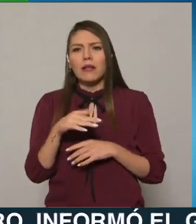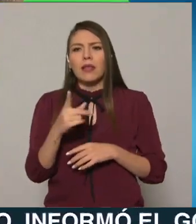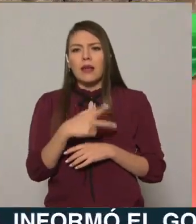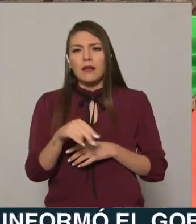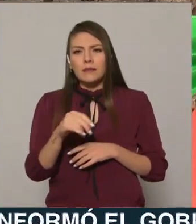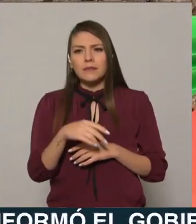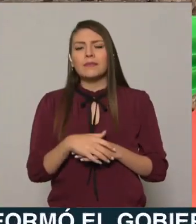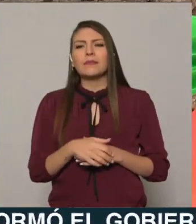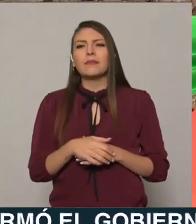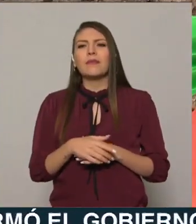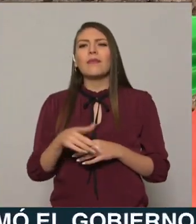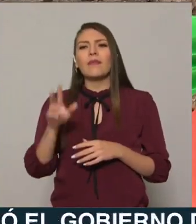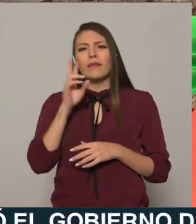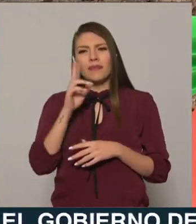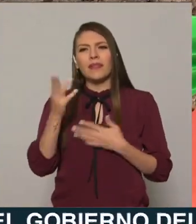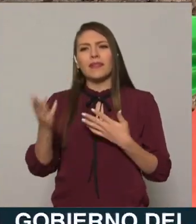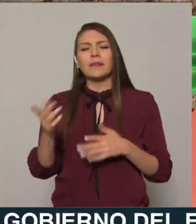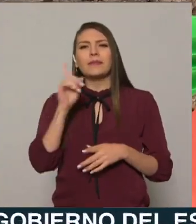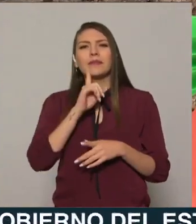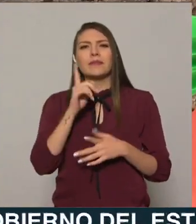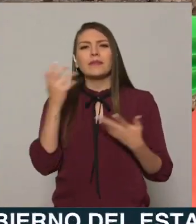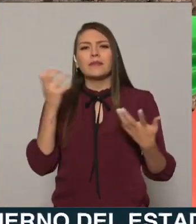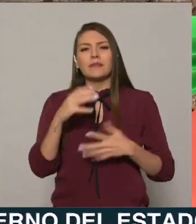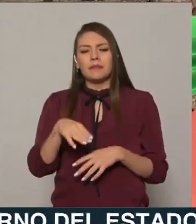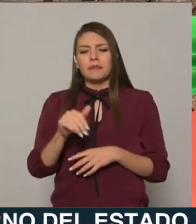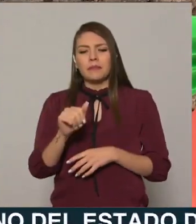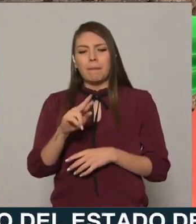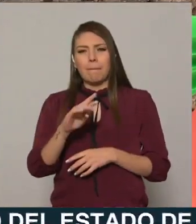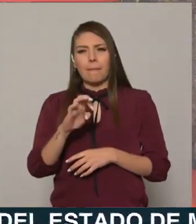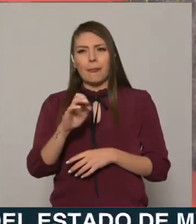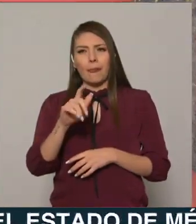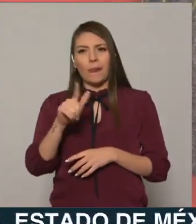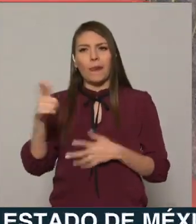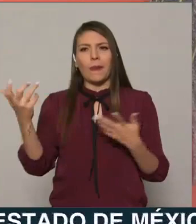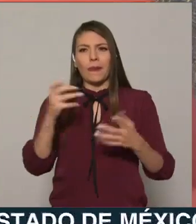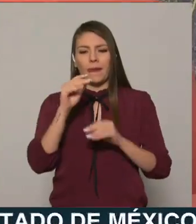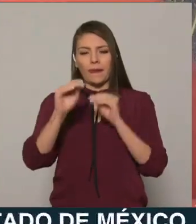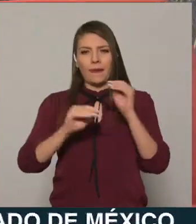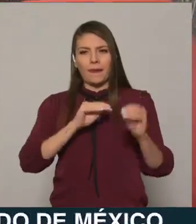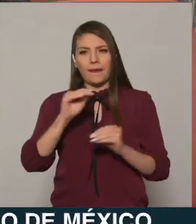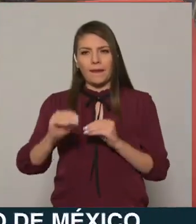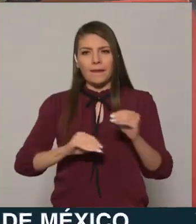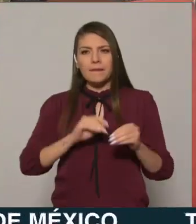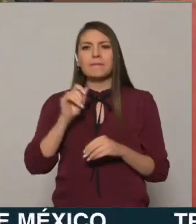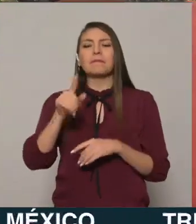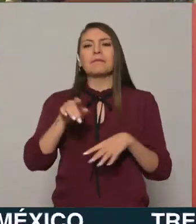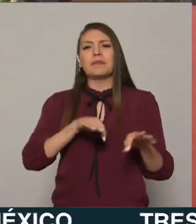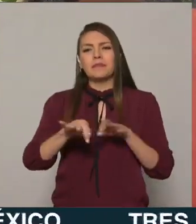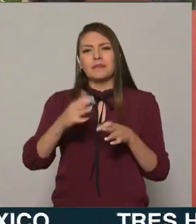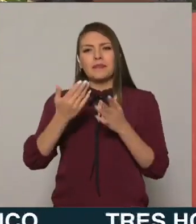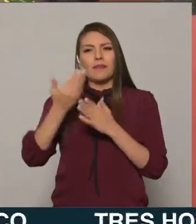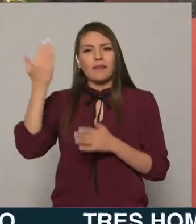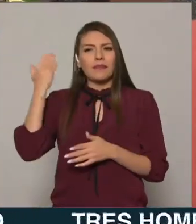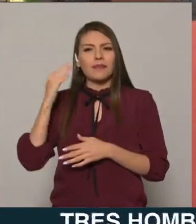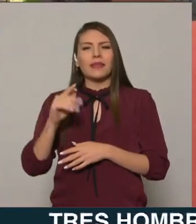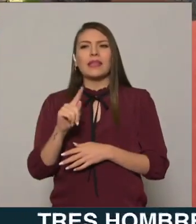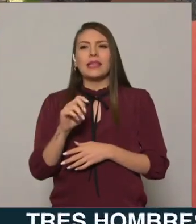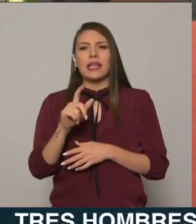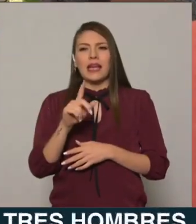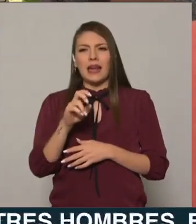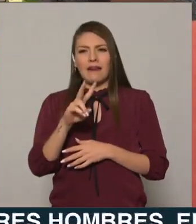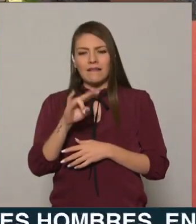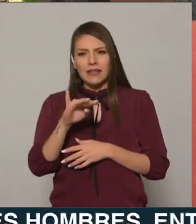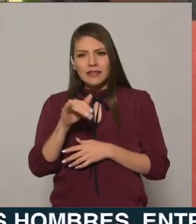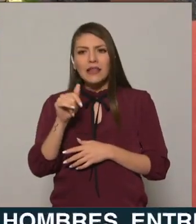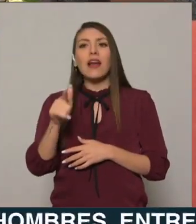lado, por supuesto, a su creadora, Mariel Mayora, quien fue directora de casting de TV Azteca, posteriormente trabajó en Televisa y hoy tiene una productora y tiene esta gran